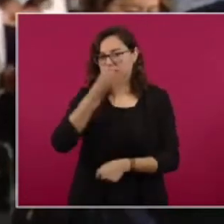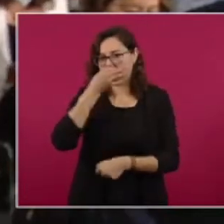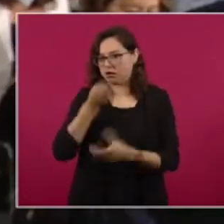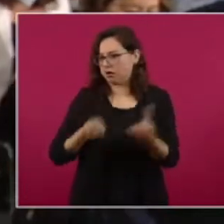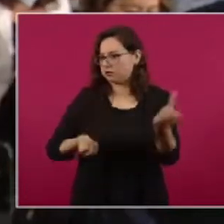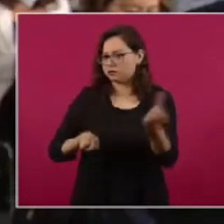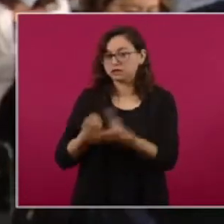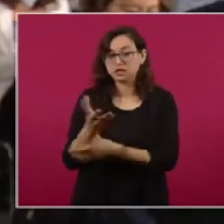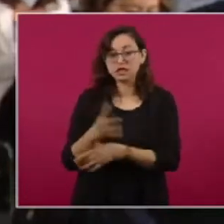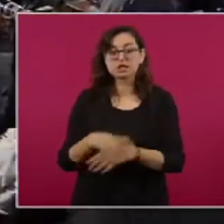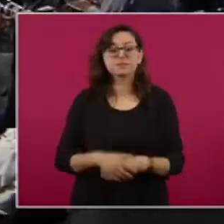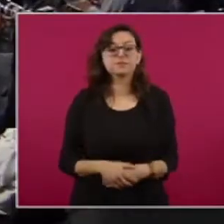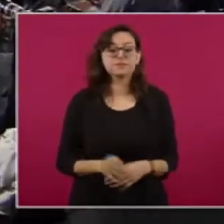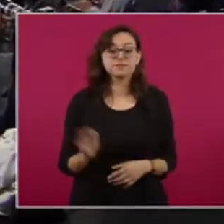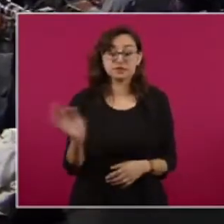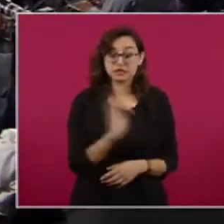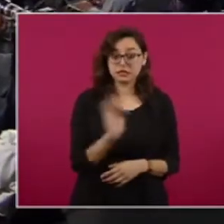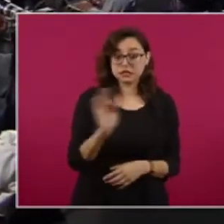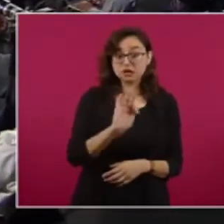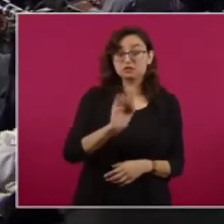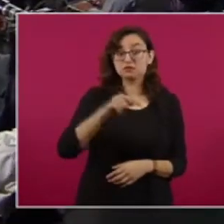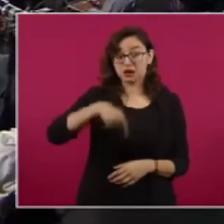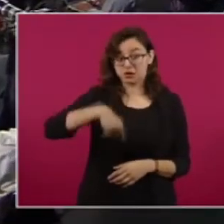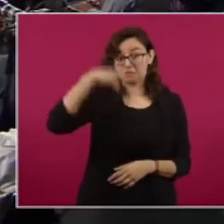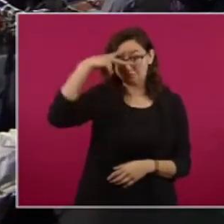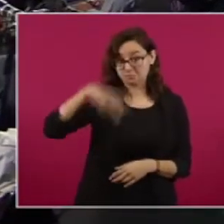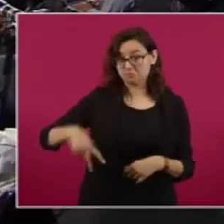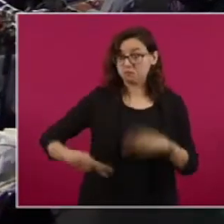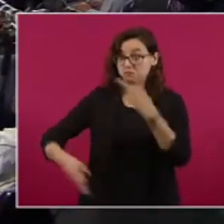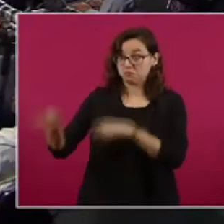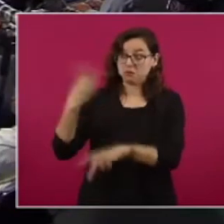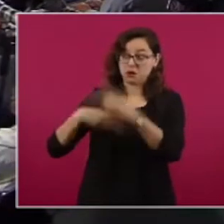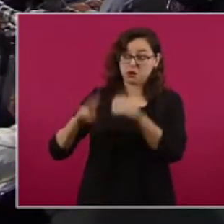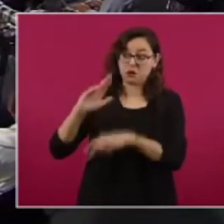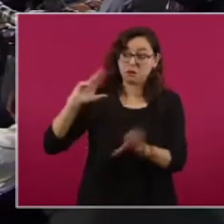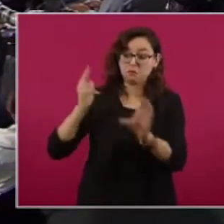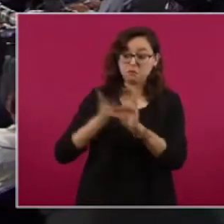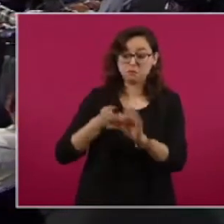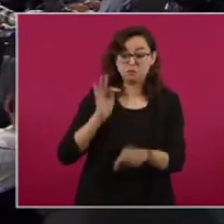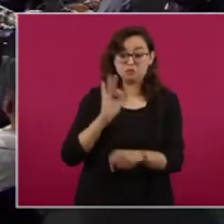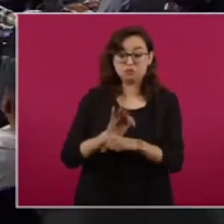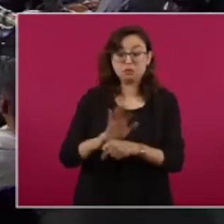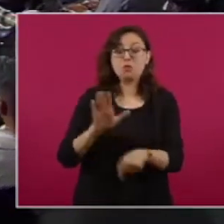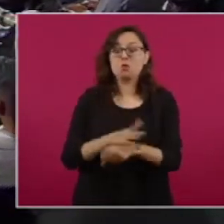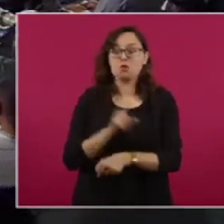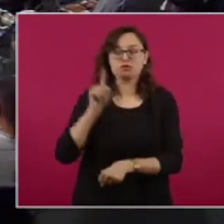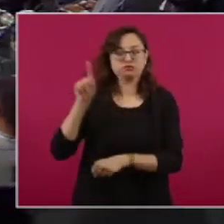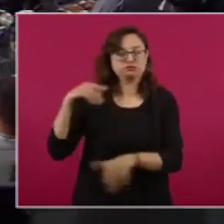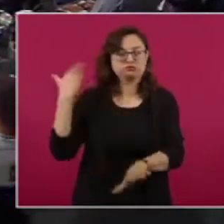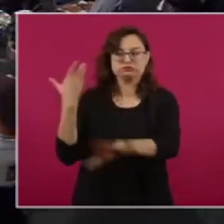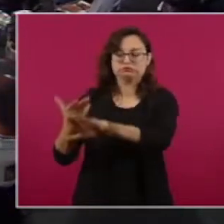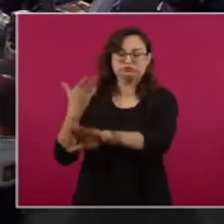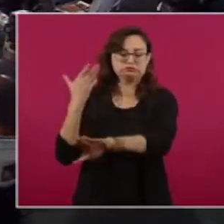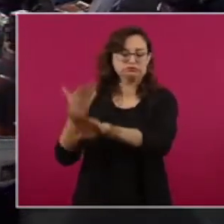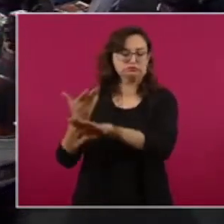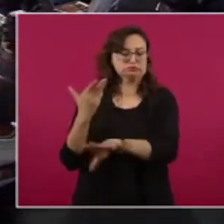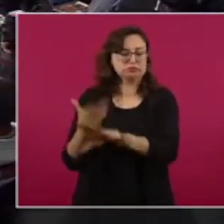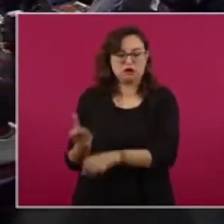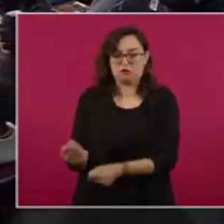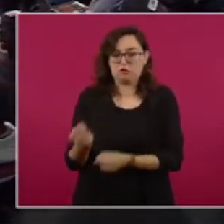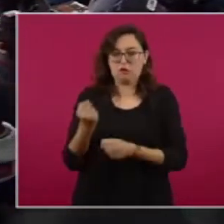de que México le ofreciera asilo político por toda esta persecución que está sufriendo Julian Assange y todo el equipo de